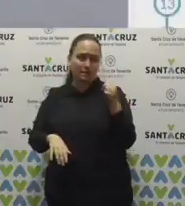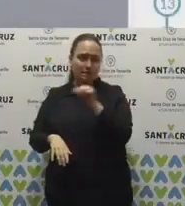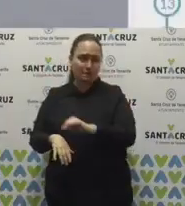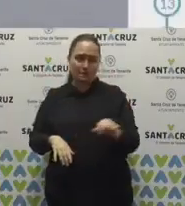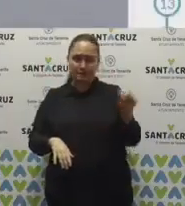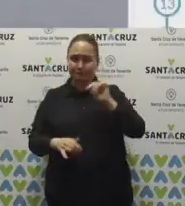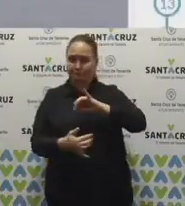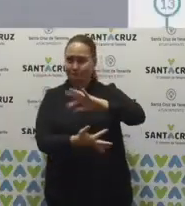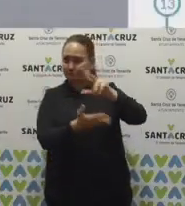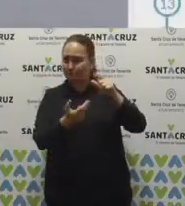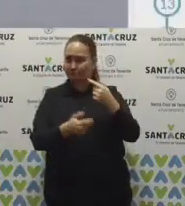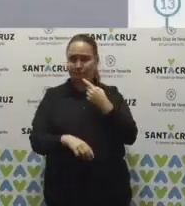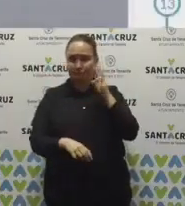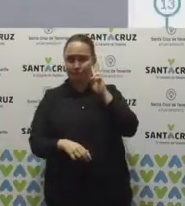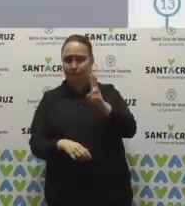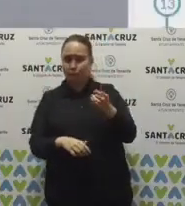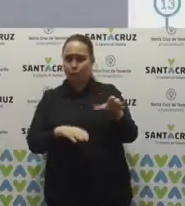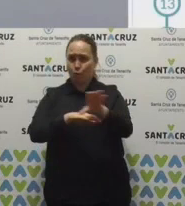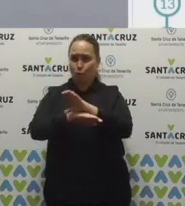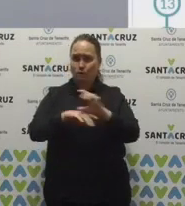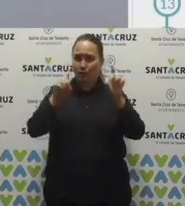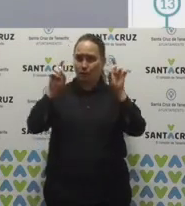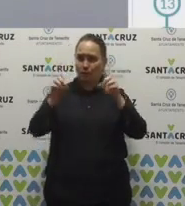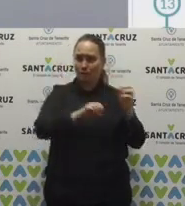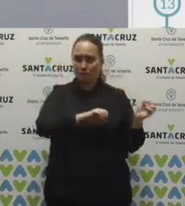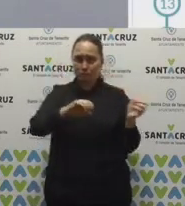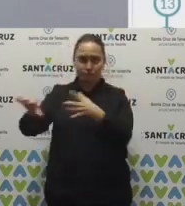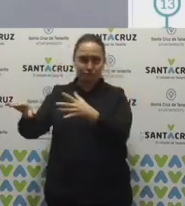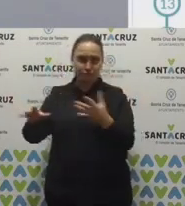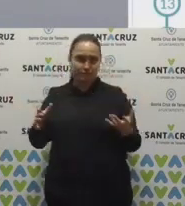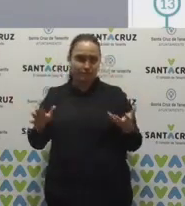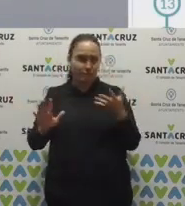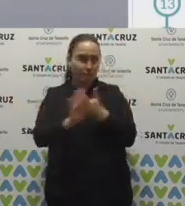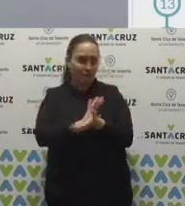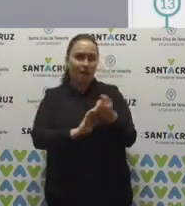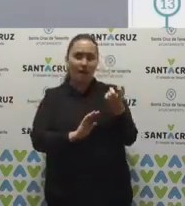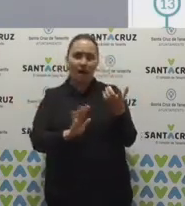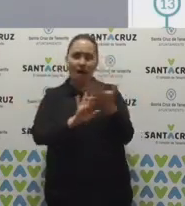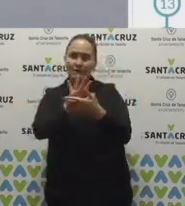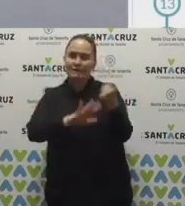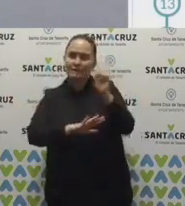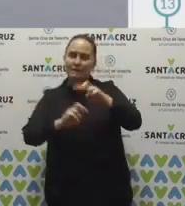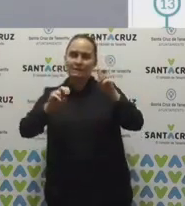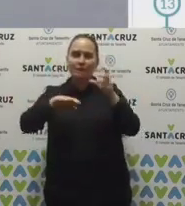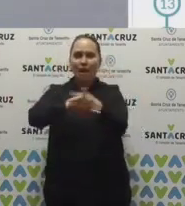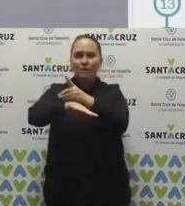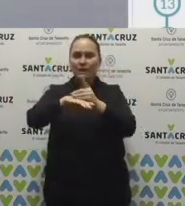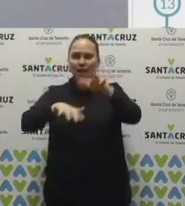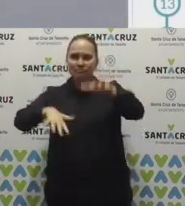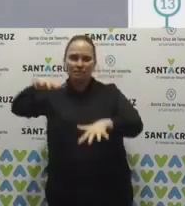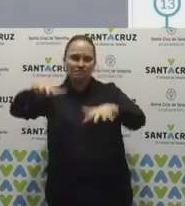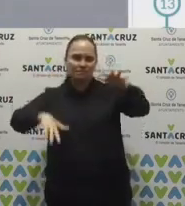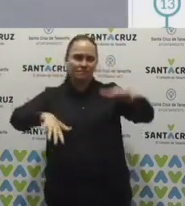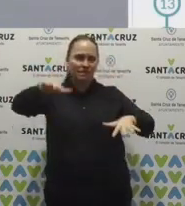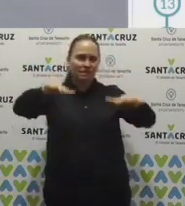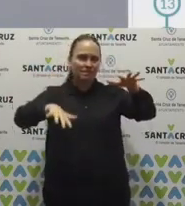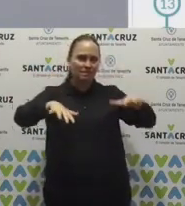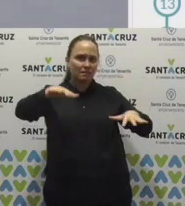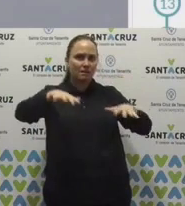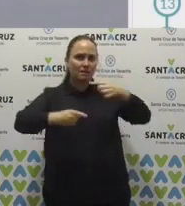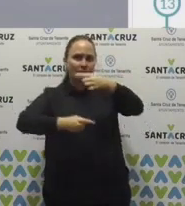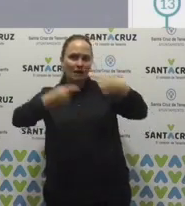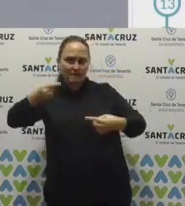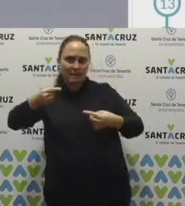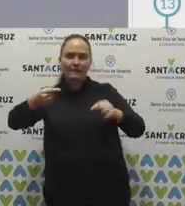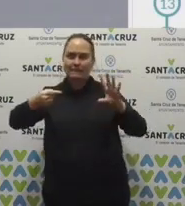consejera educación se ha ido se habrá aquí de la brecha digital unidas podemos en santacruz apoya a un grupo